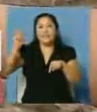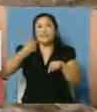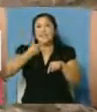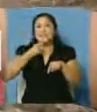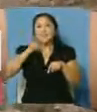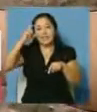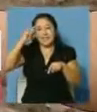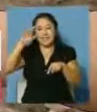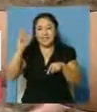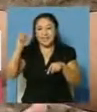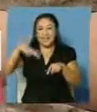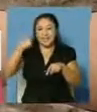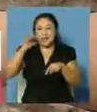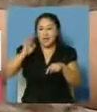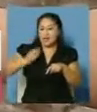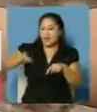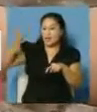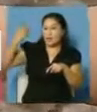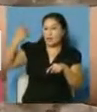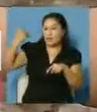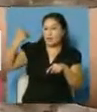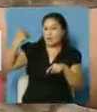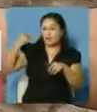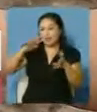año pasado, o hace un poco más de un año,